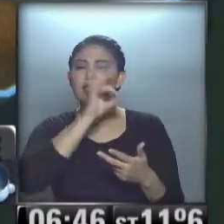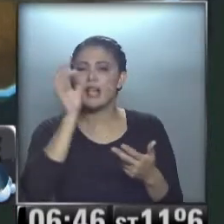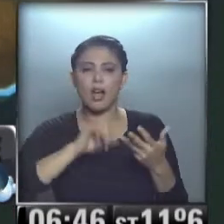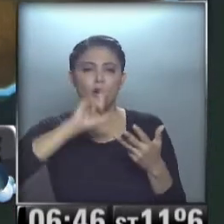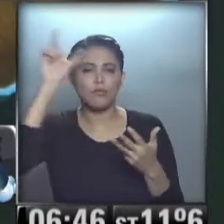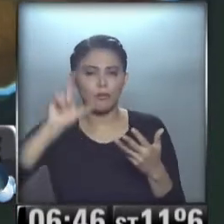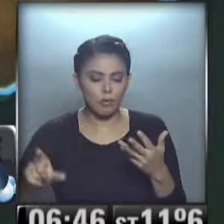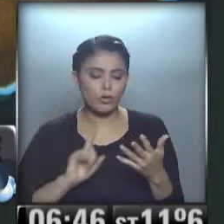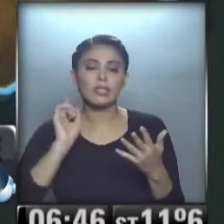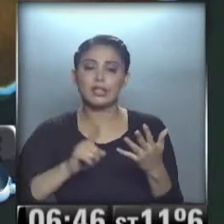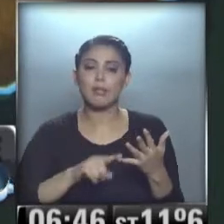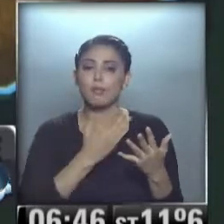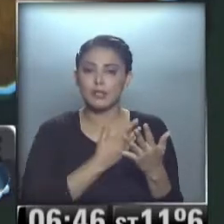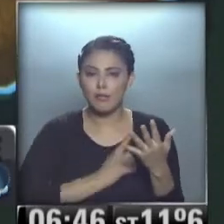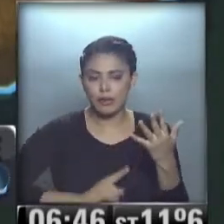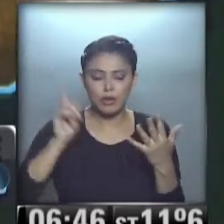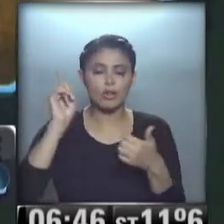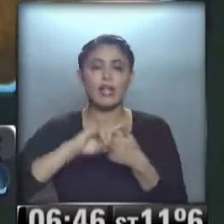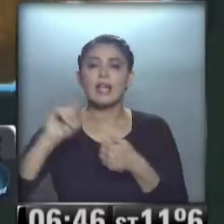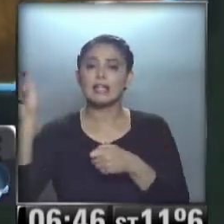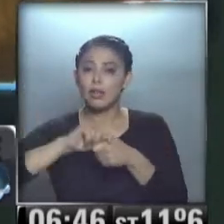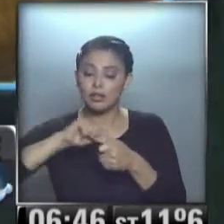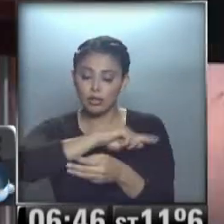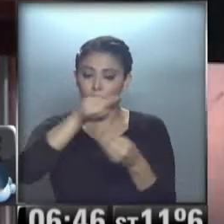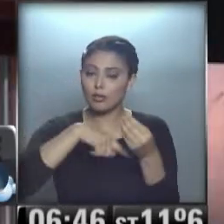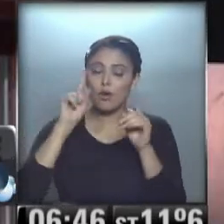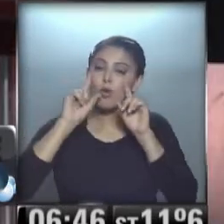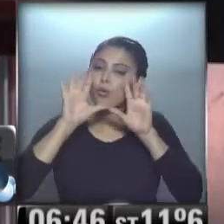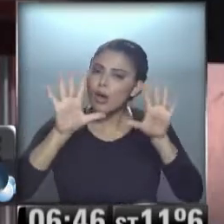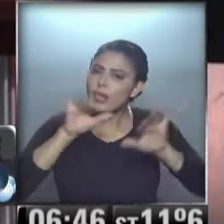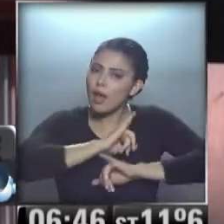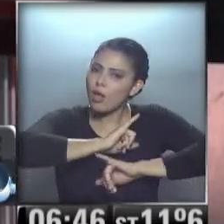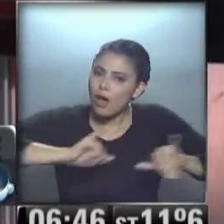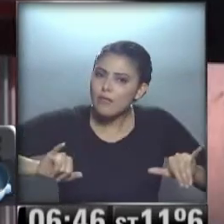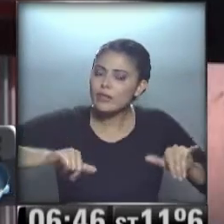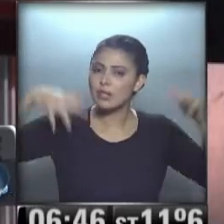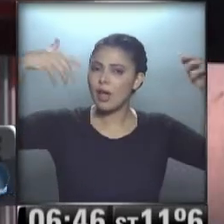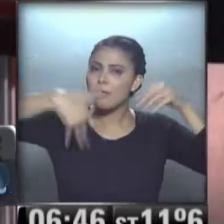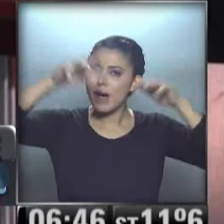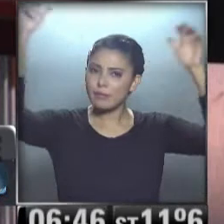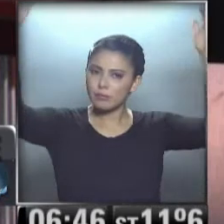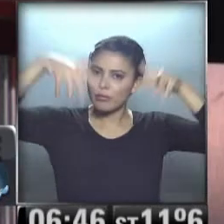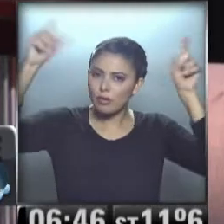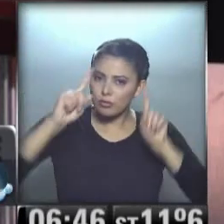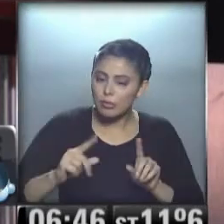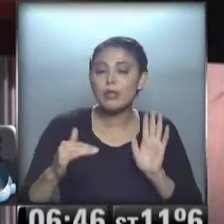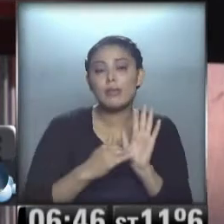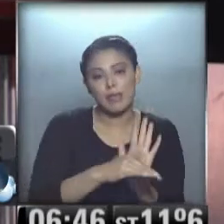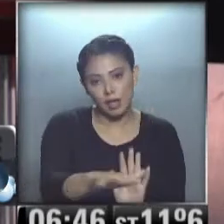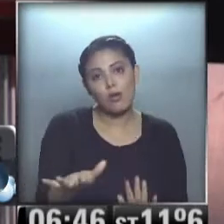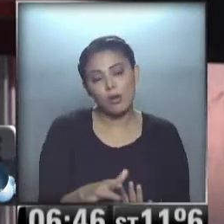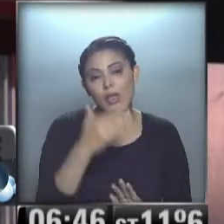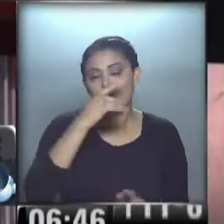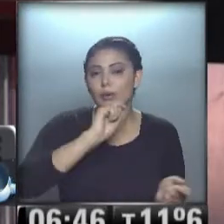de Santa Fe, Santiago del Estero, alerta meteorológico, tormentas fuertes, pero aisladas. Va a